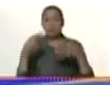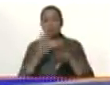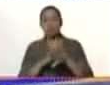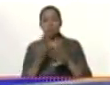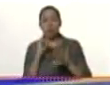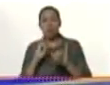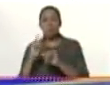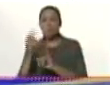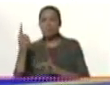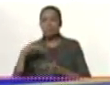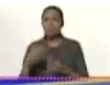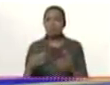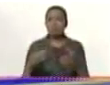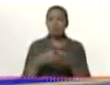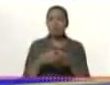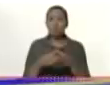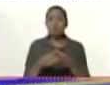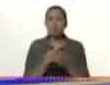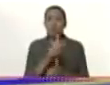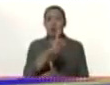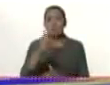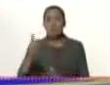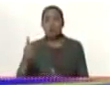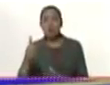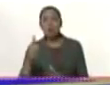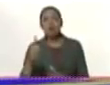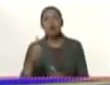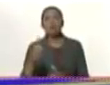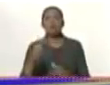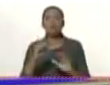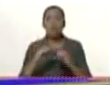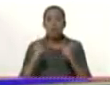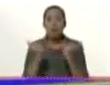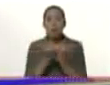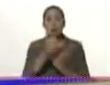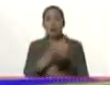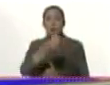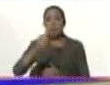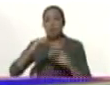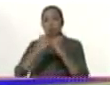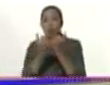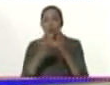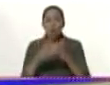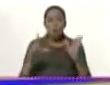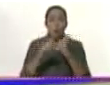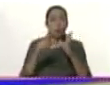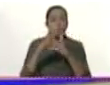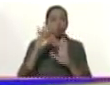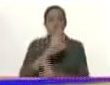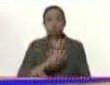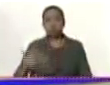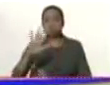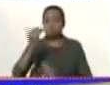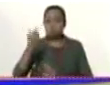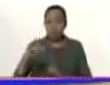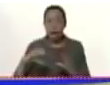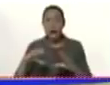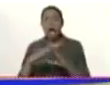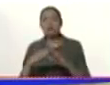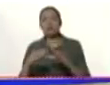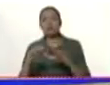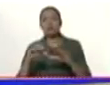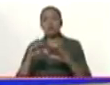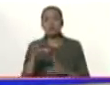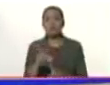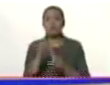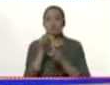Tiene delegados por aula. Todas las aulas de todos los liceos tienen un delegado o una delegada